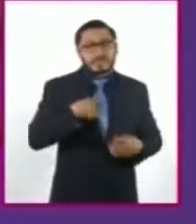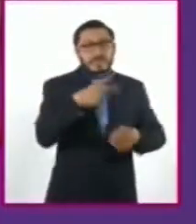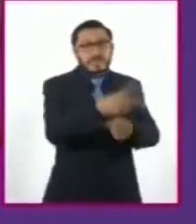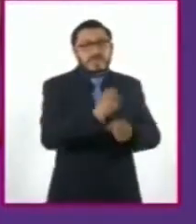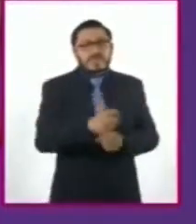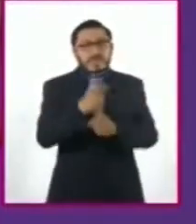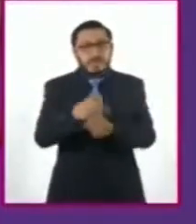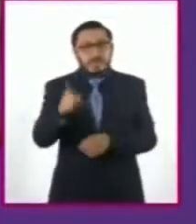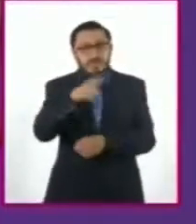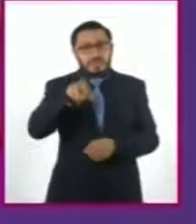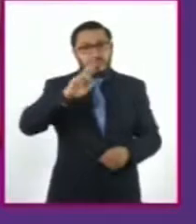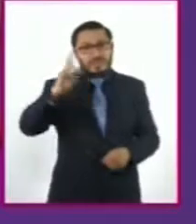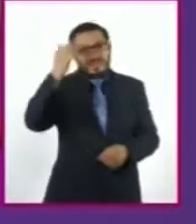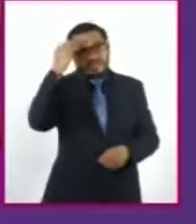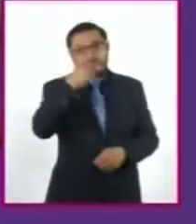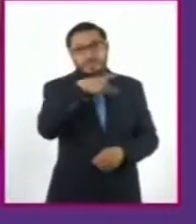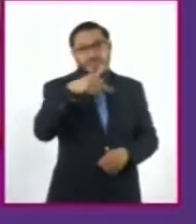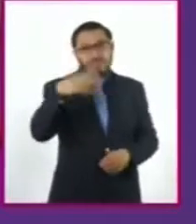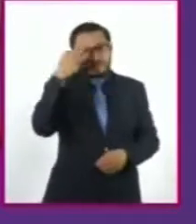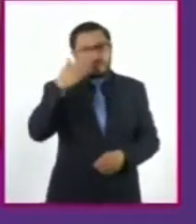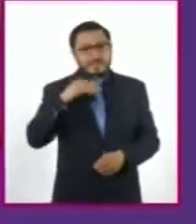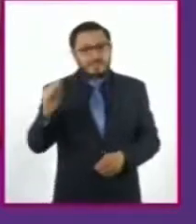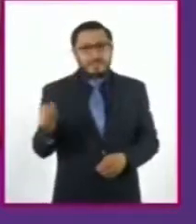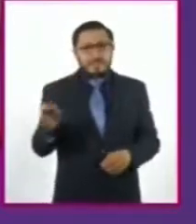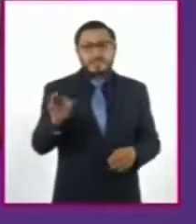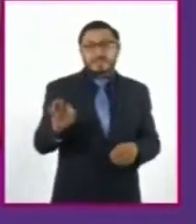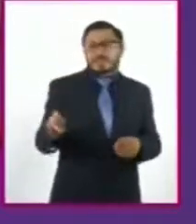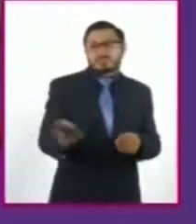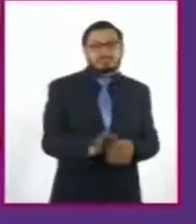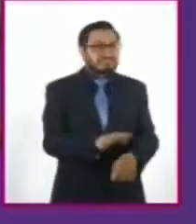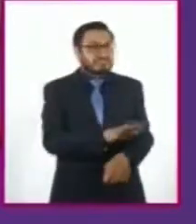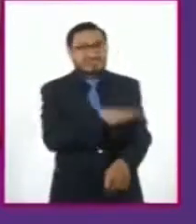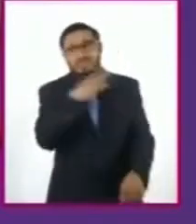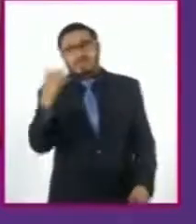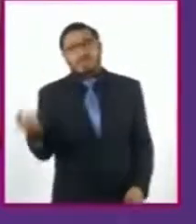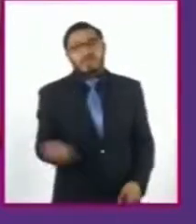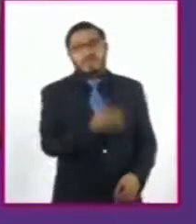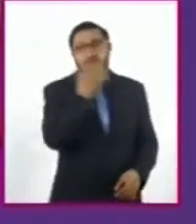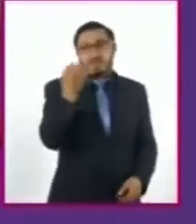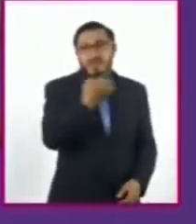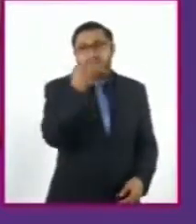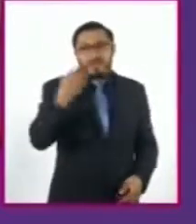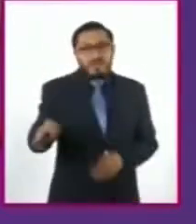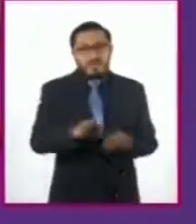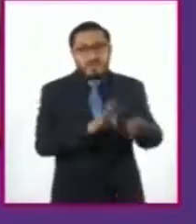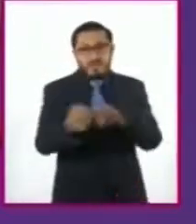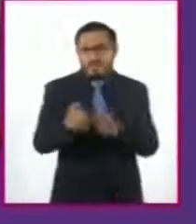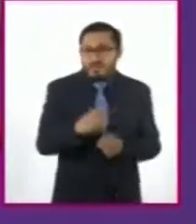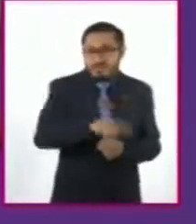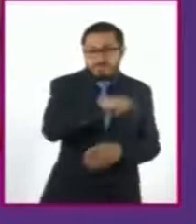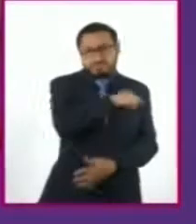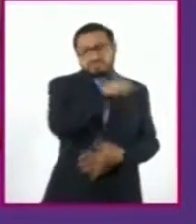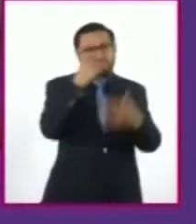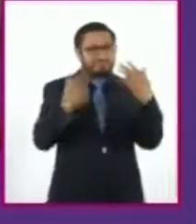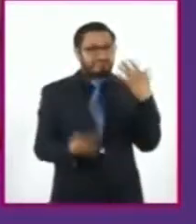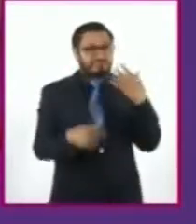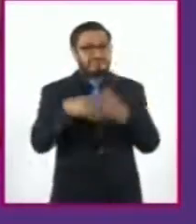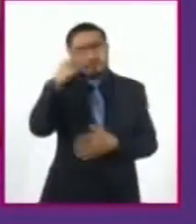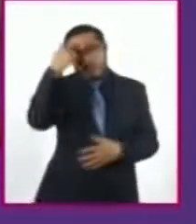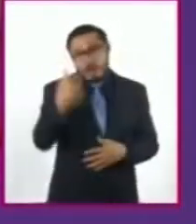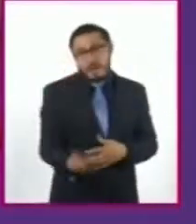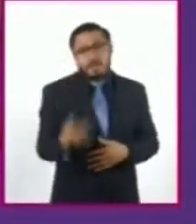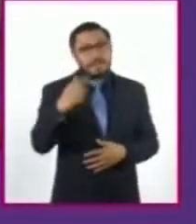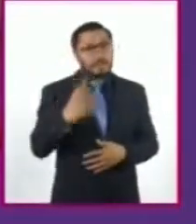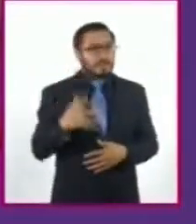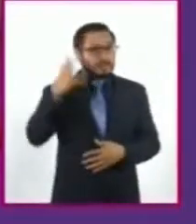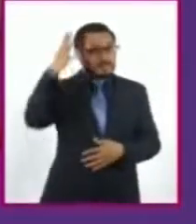que reconozcan su propio potencial, ya sea emocional, académico, laboral, social, etc., para que en el